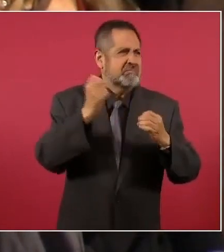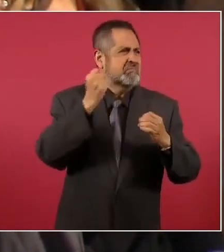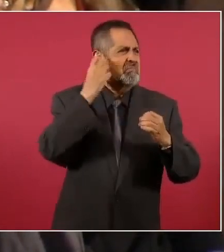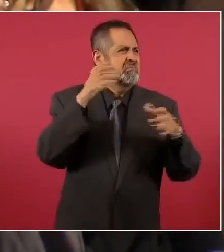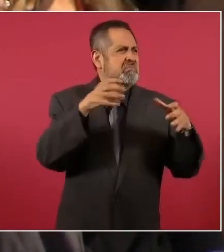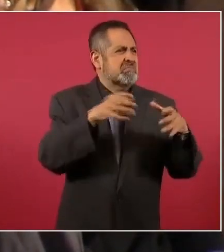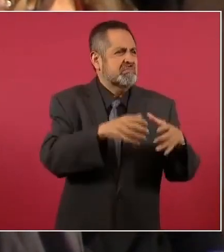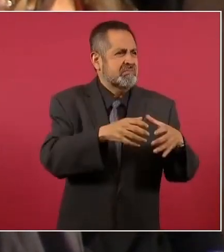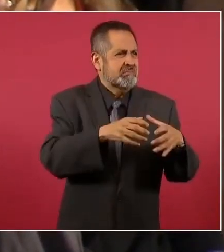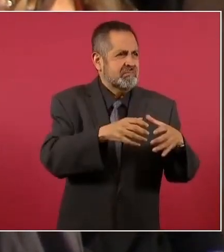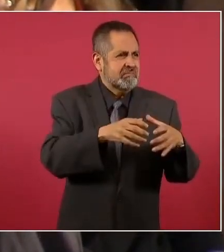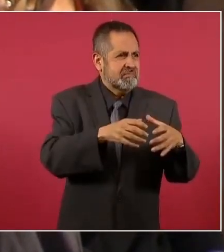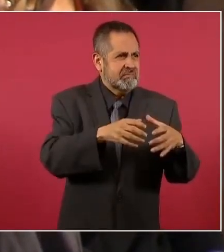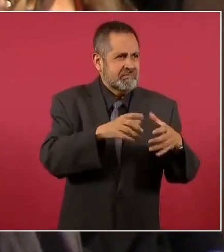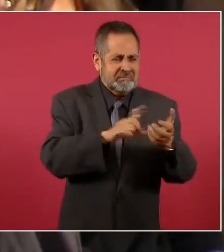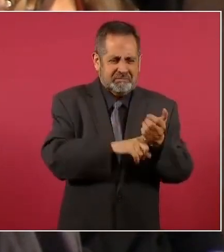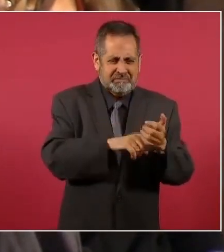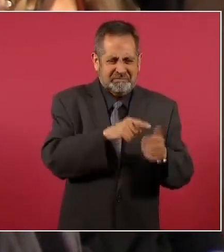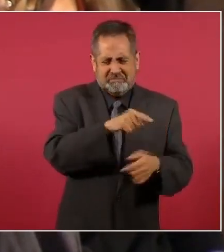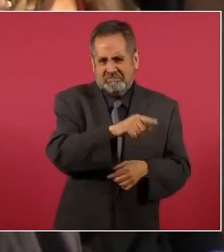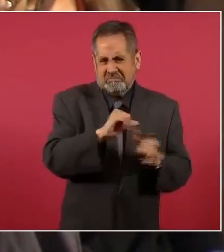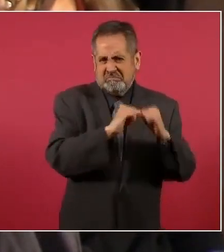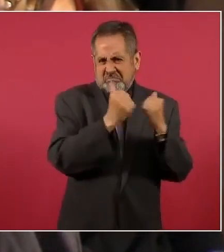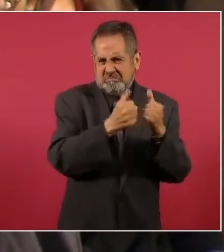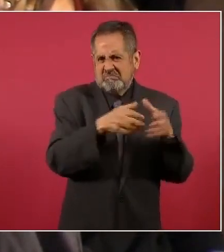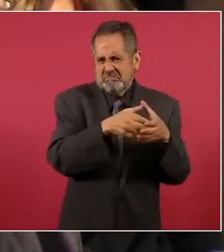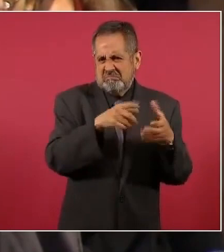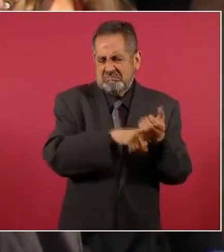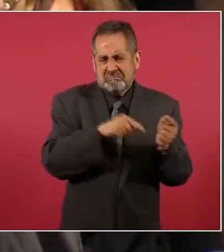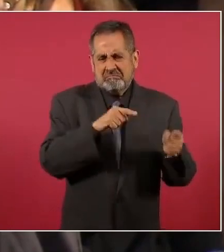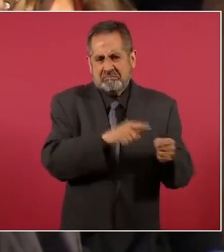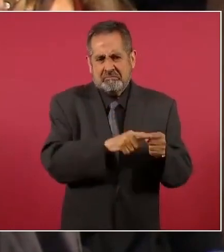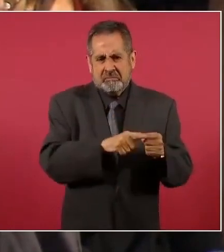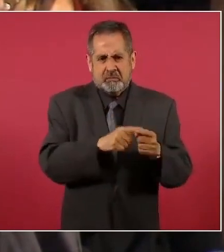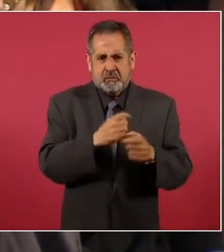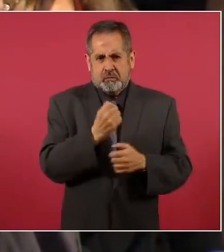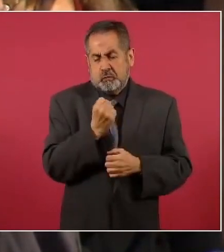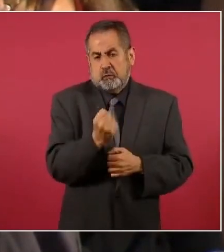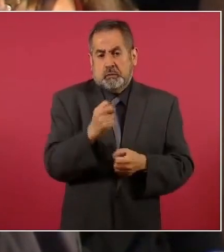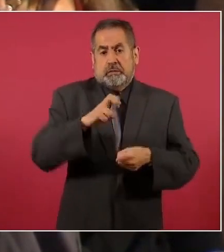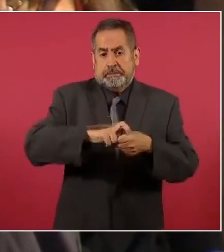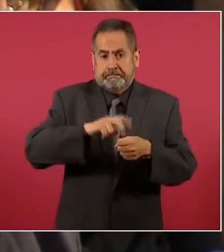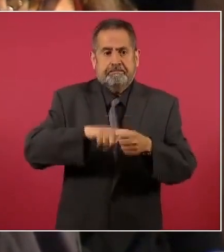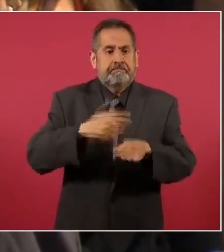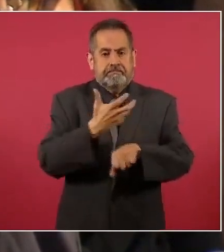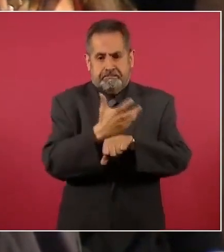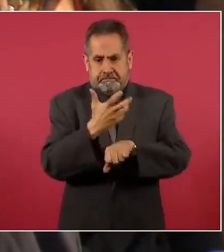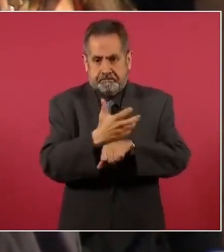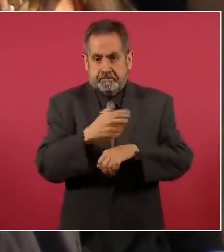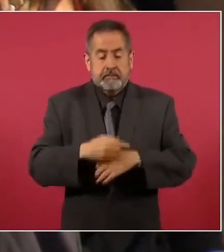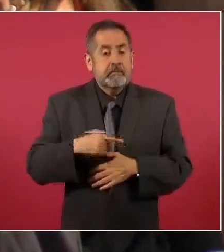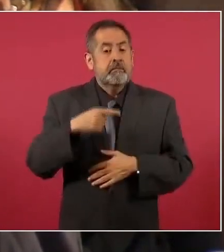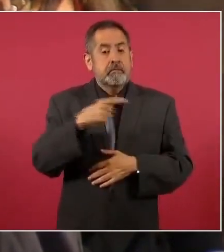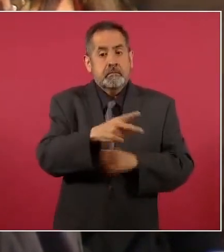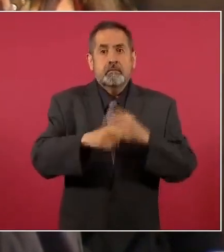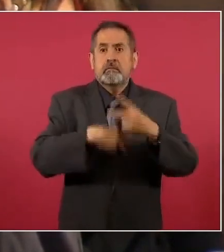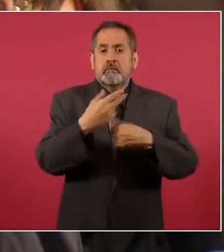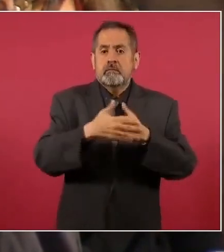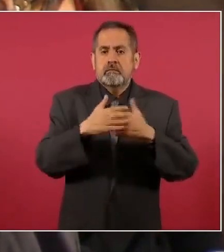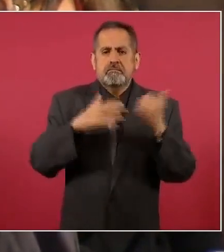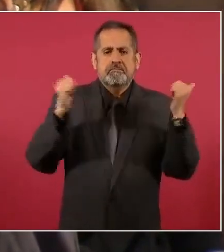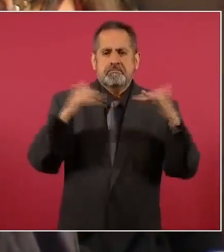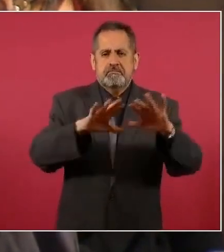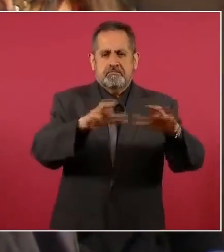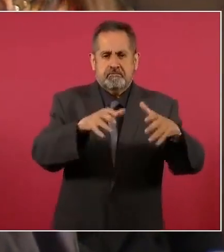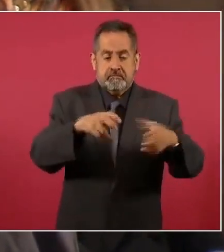Conferencia de Acción Política Conservadora es una organización de ultraderecha de Estados Unidos. Va a efectuar su congreso en unos